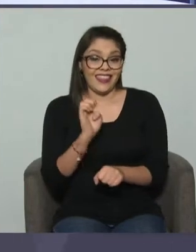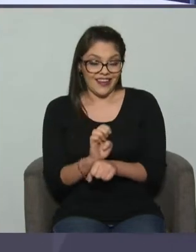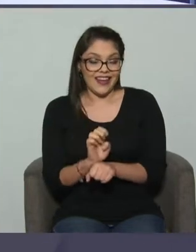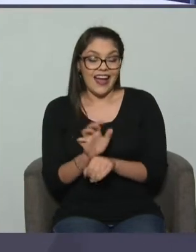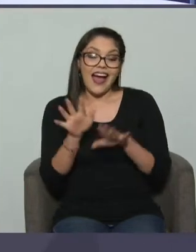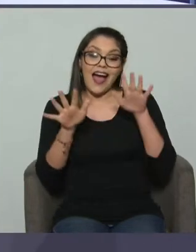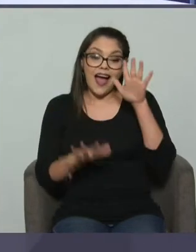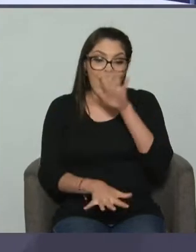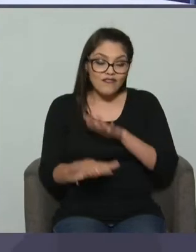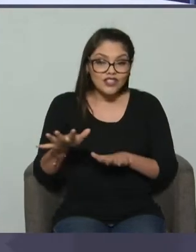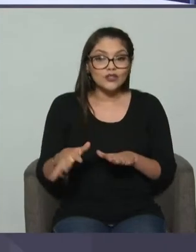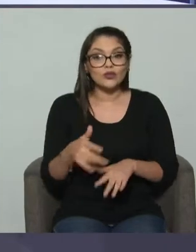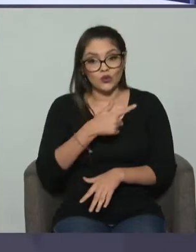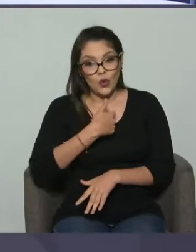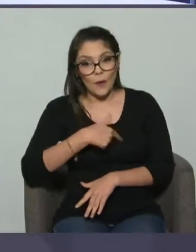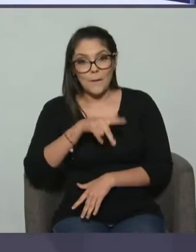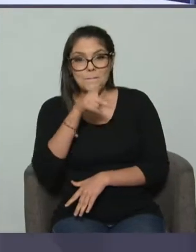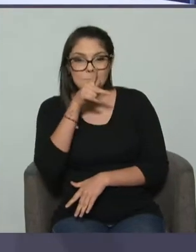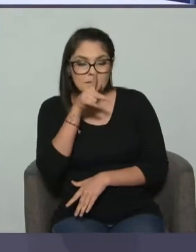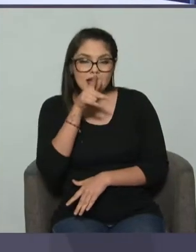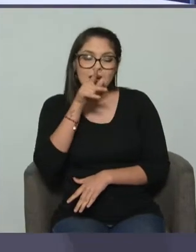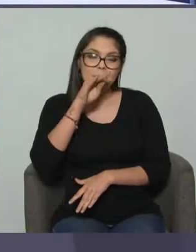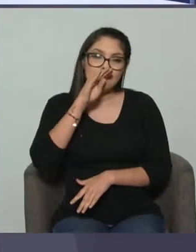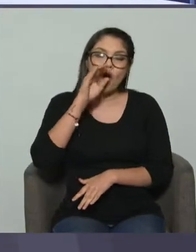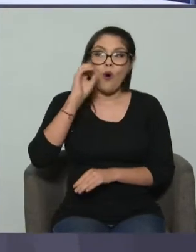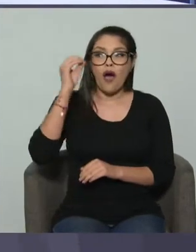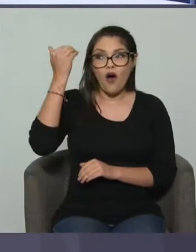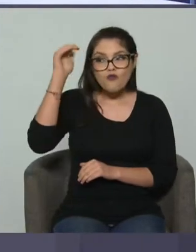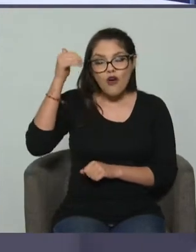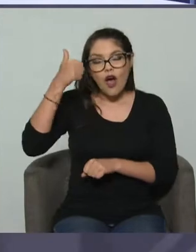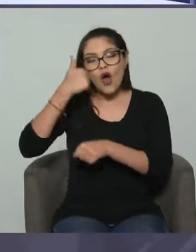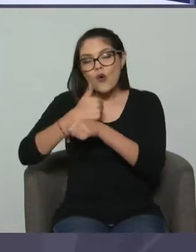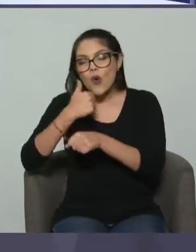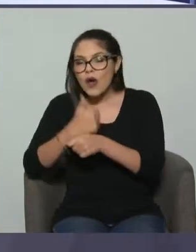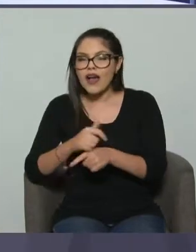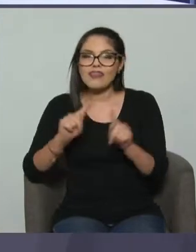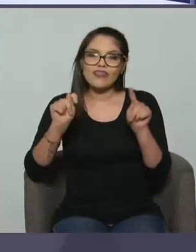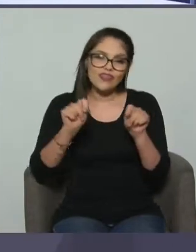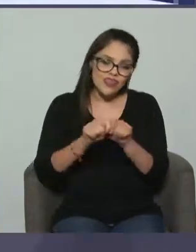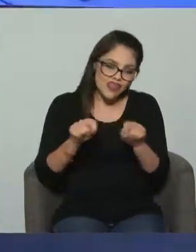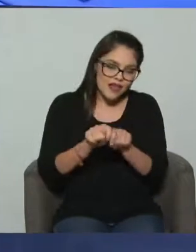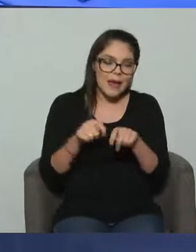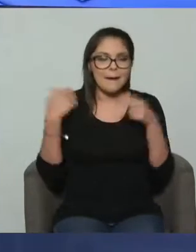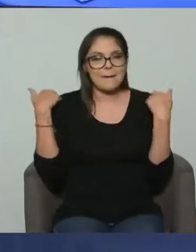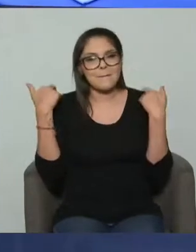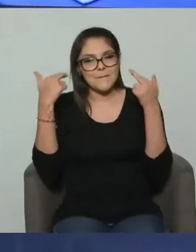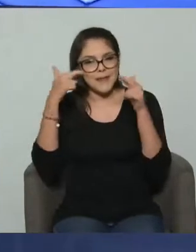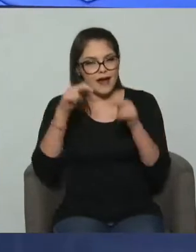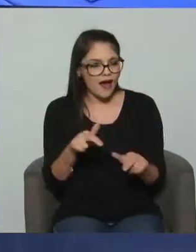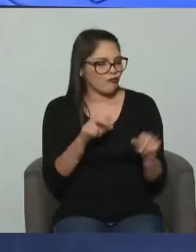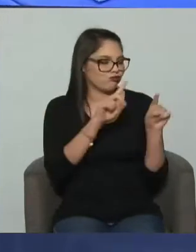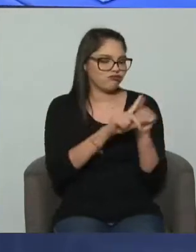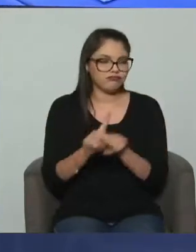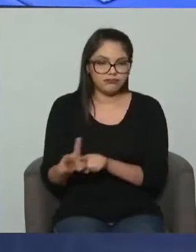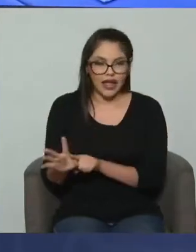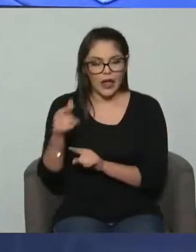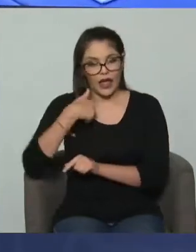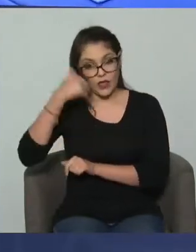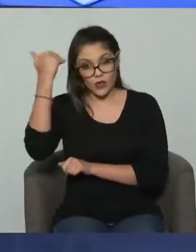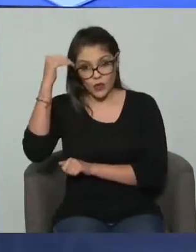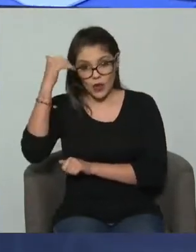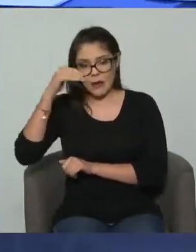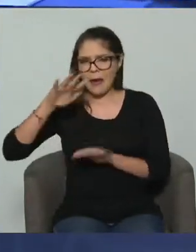tragedia que vimos que sucedió. La gente piensa, o queremos pensar, que